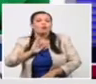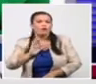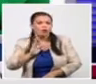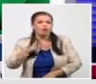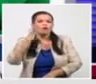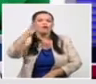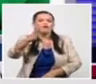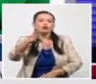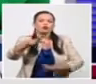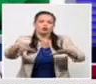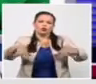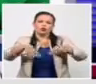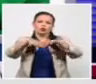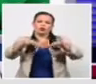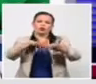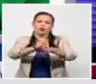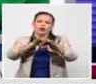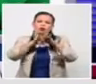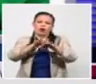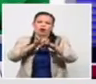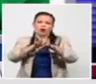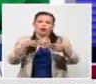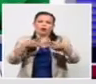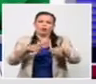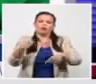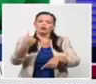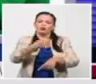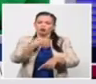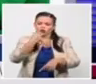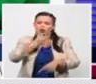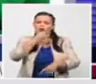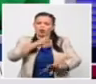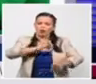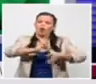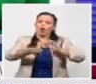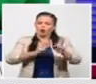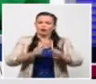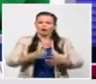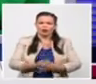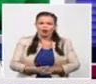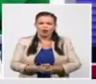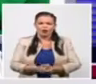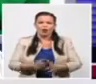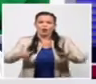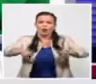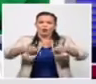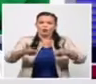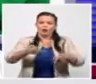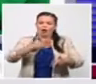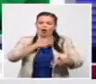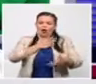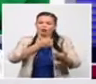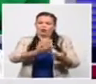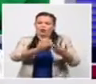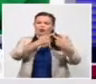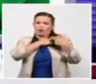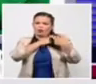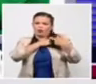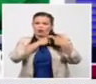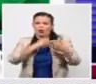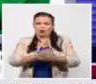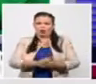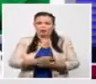las medidas desde el punto de vista de lograr la autorresponsabilidad de un grupo de